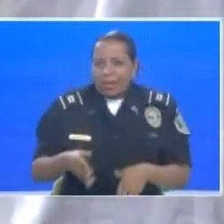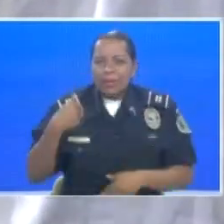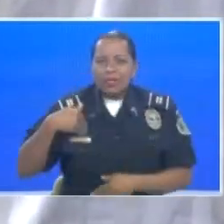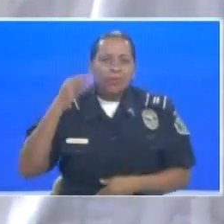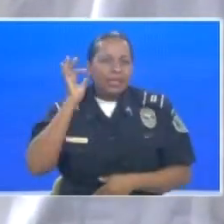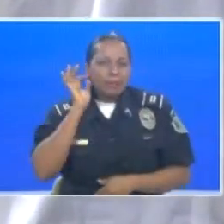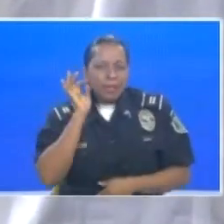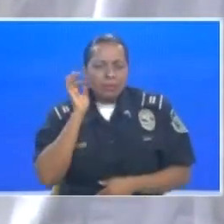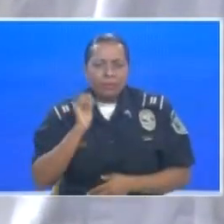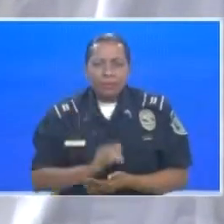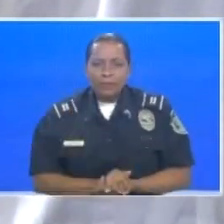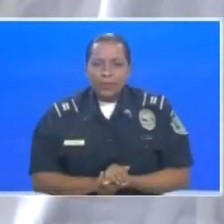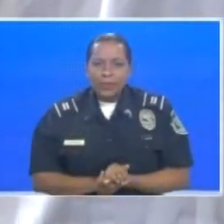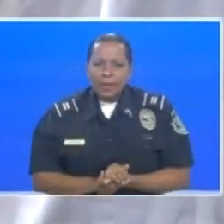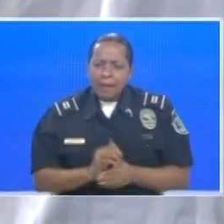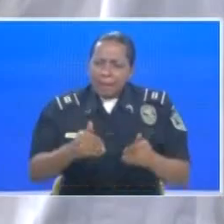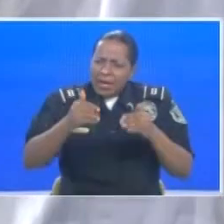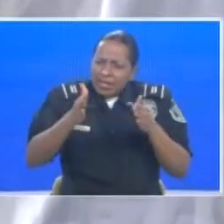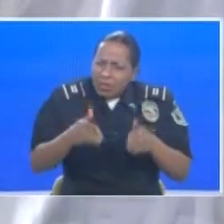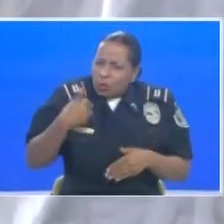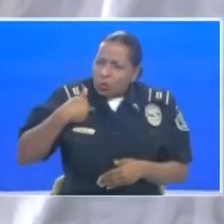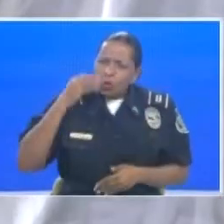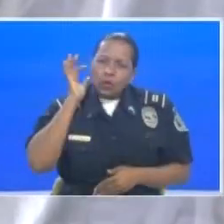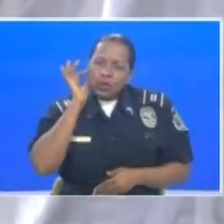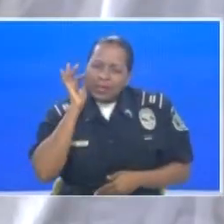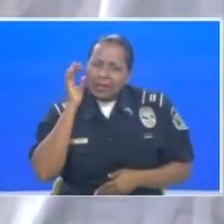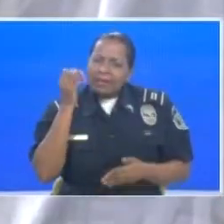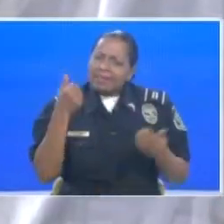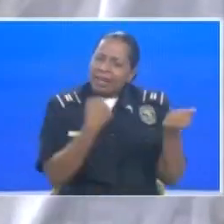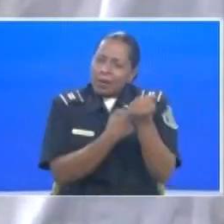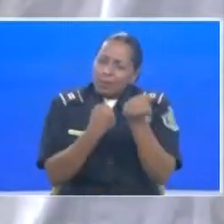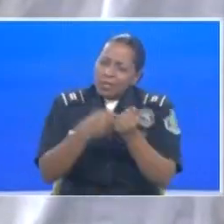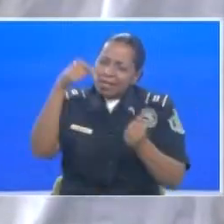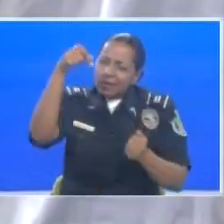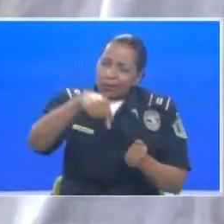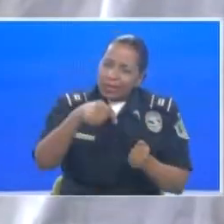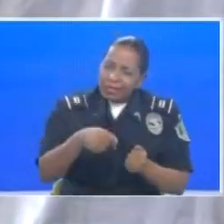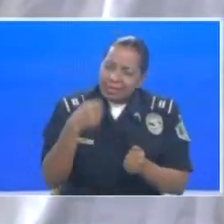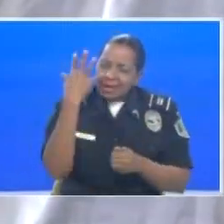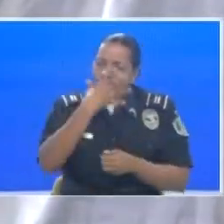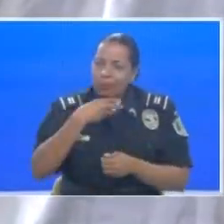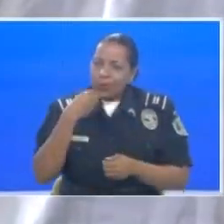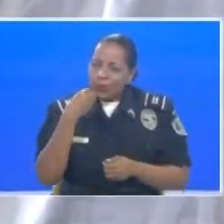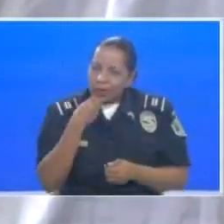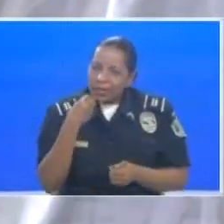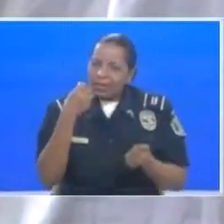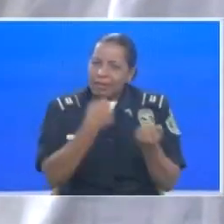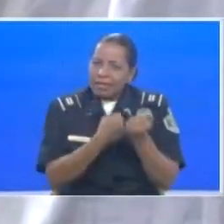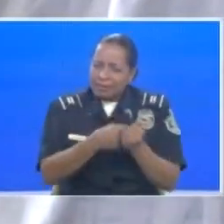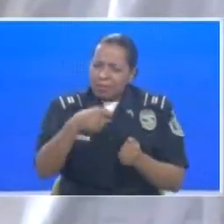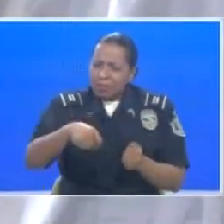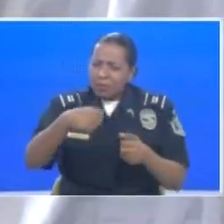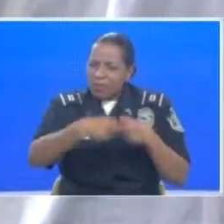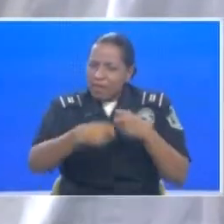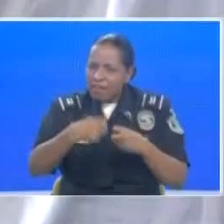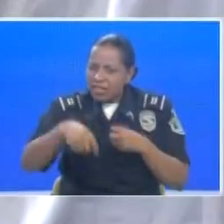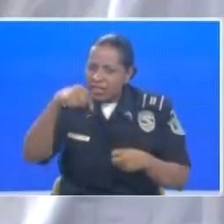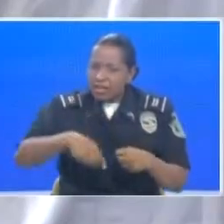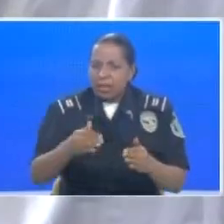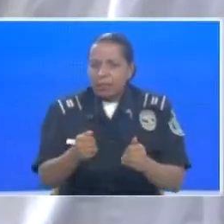panameñas, patriotas, que están apoyando este momento difícil en el mundo y en